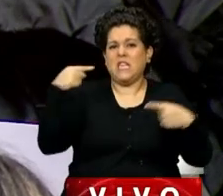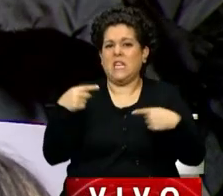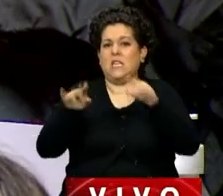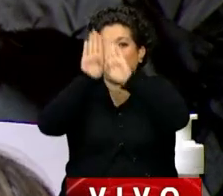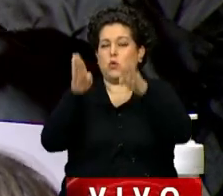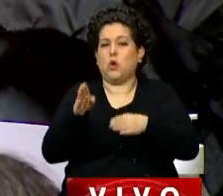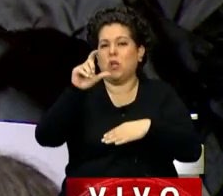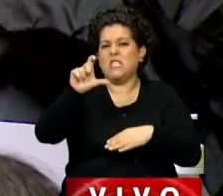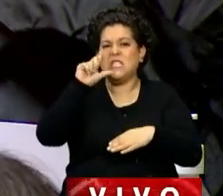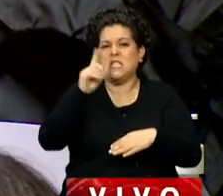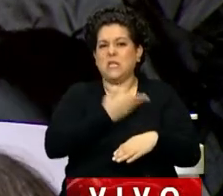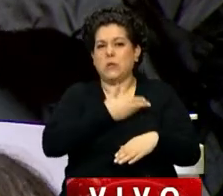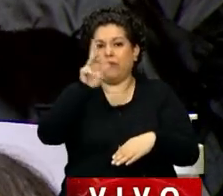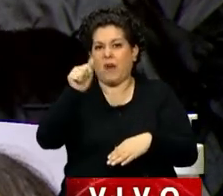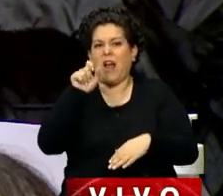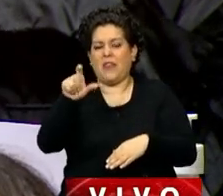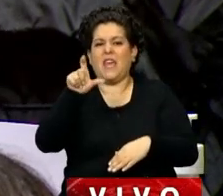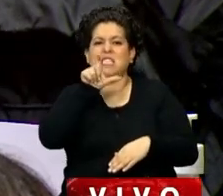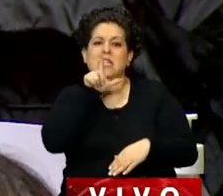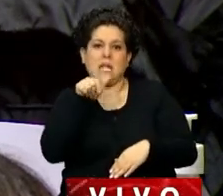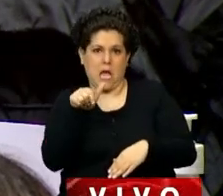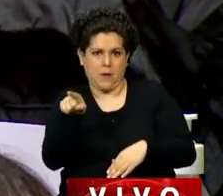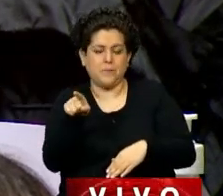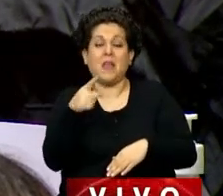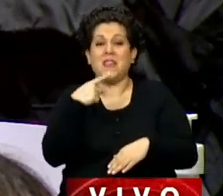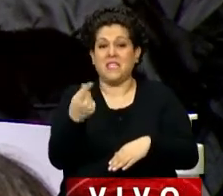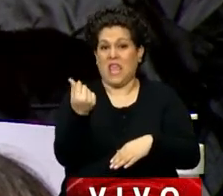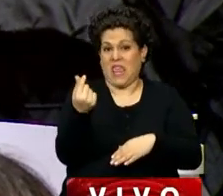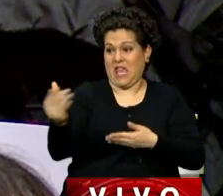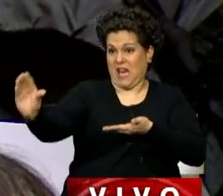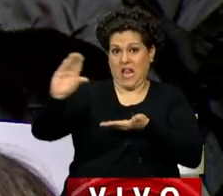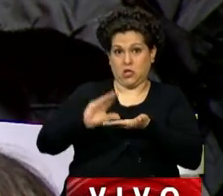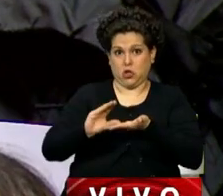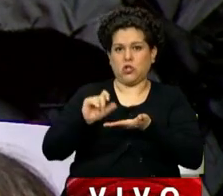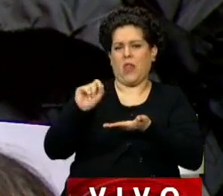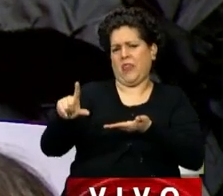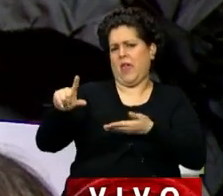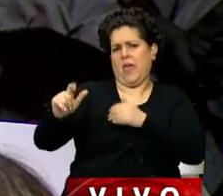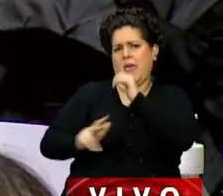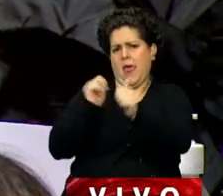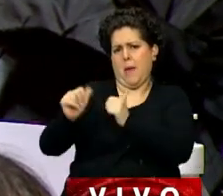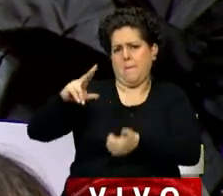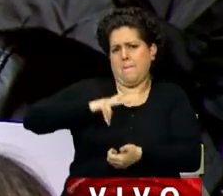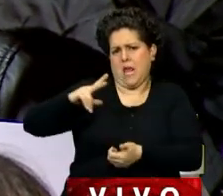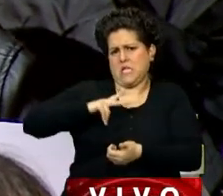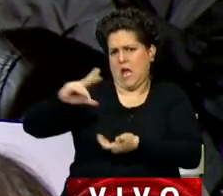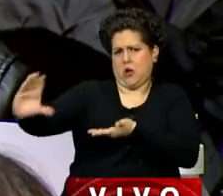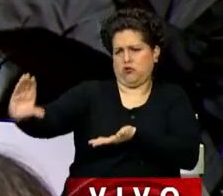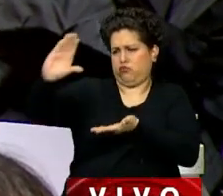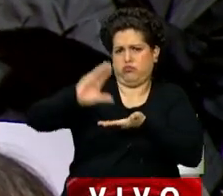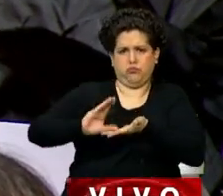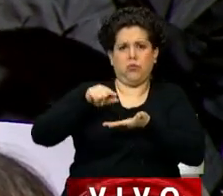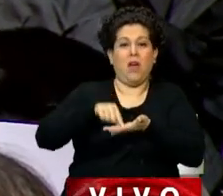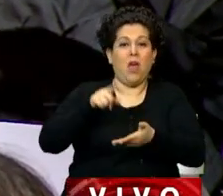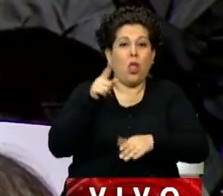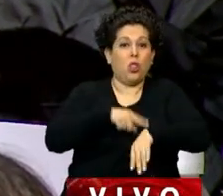CTA. La transferencia de ingresos de los sectores asalariados hacia los sectores del capital durante